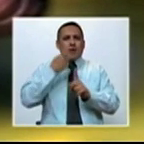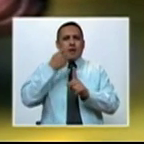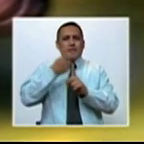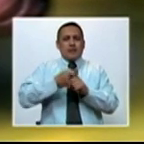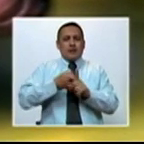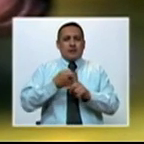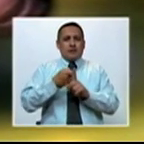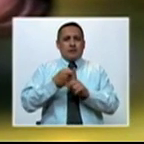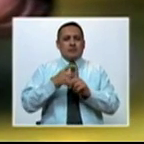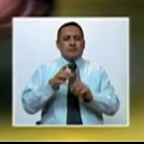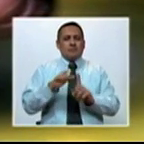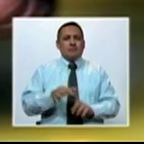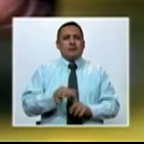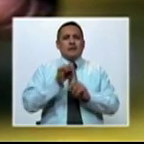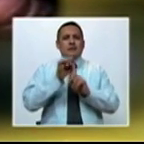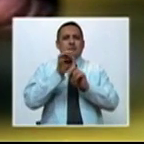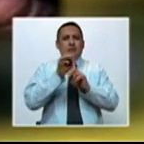mensual